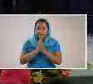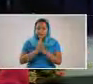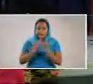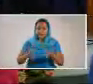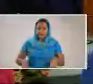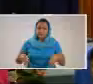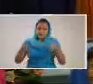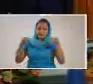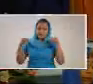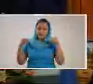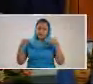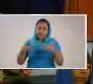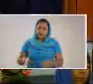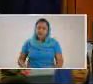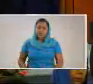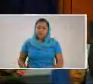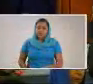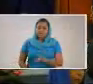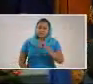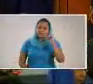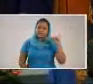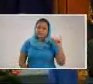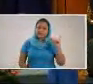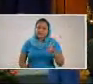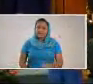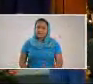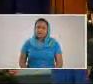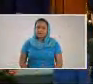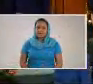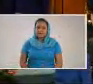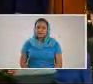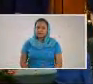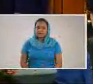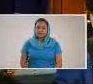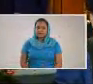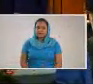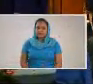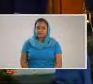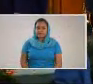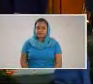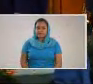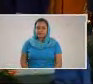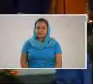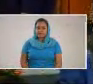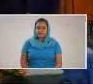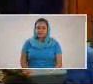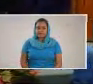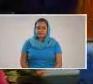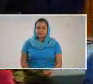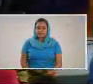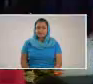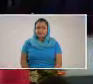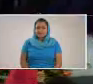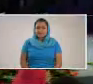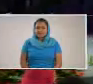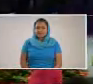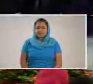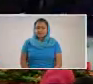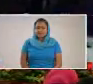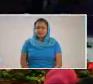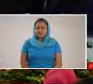lado izquierdo, lado derecho para ustedes. Aquí están mis hermanos pastores y ancianos que están de turno para